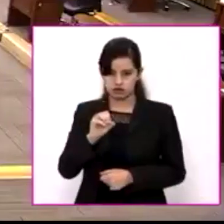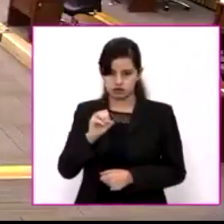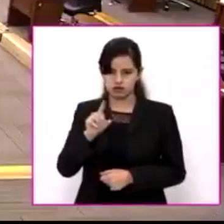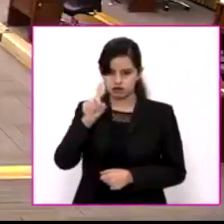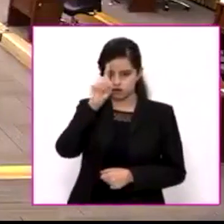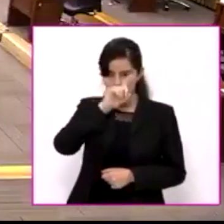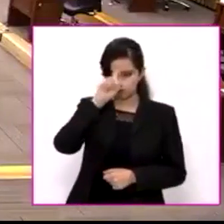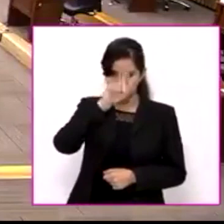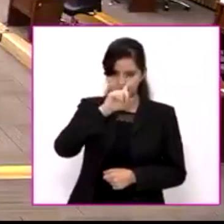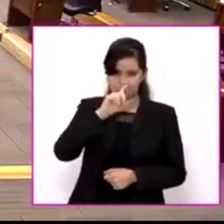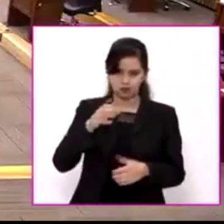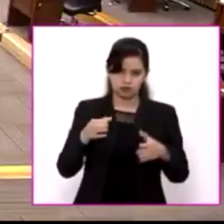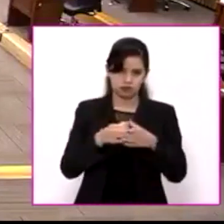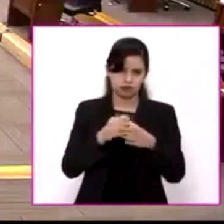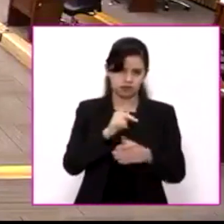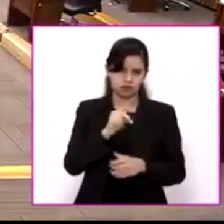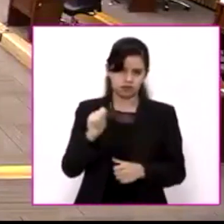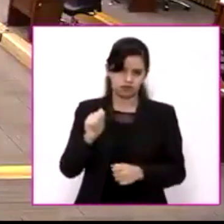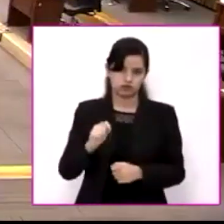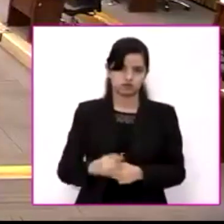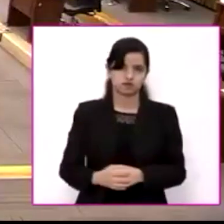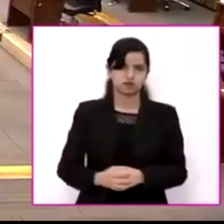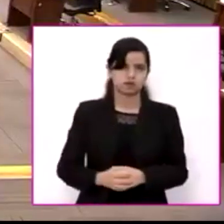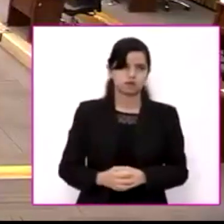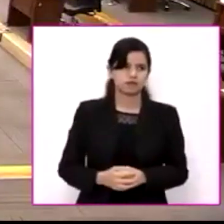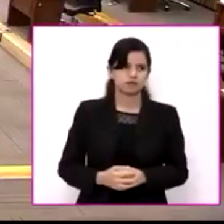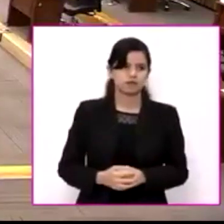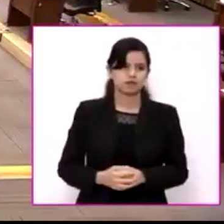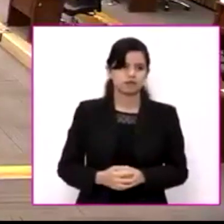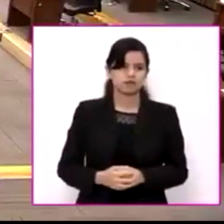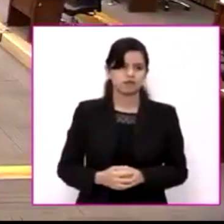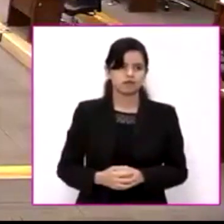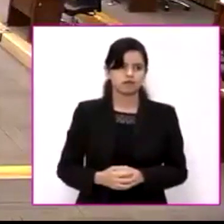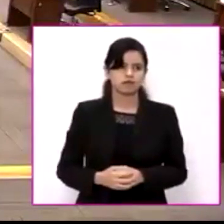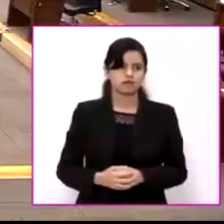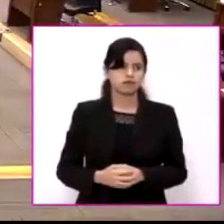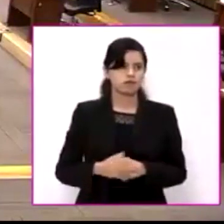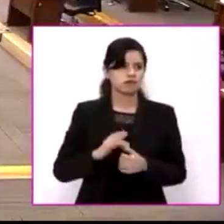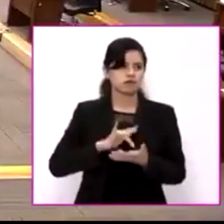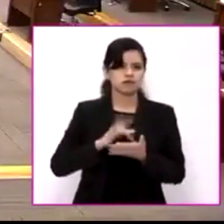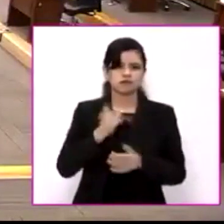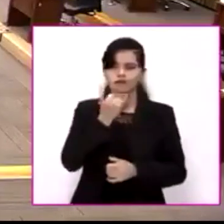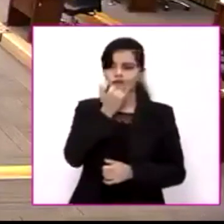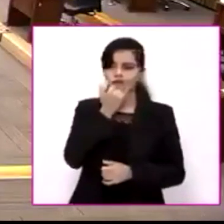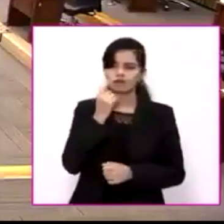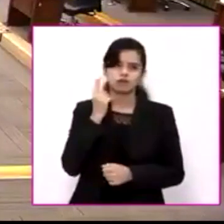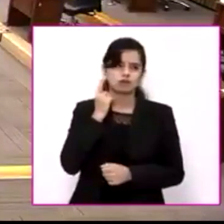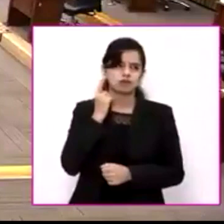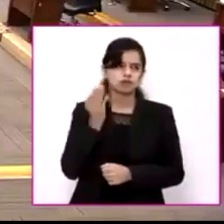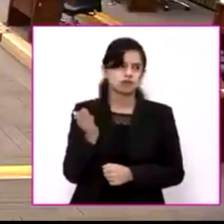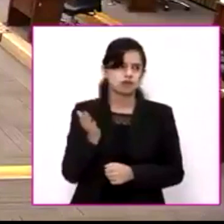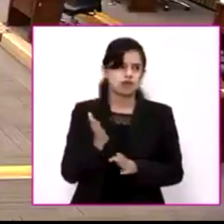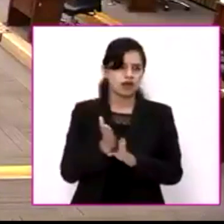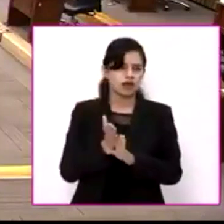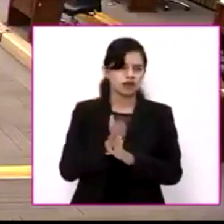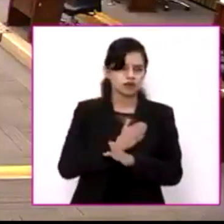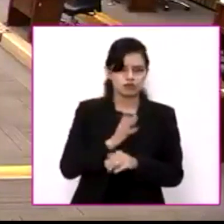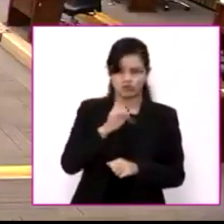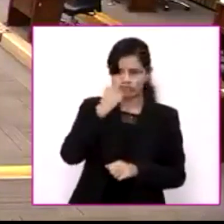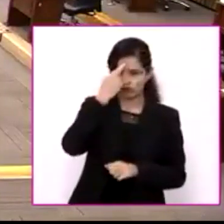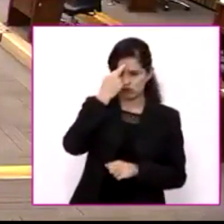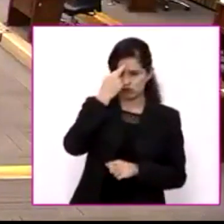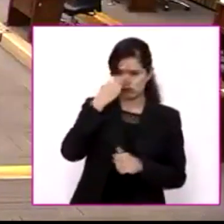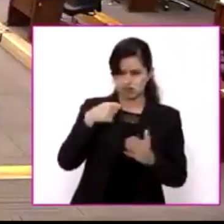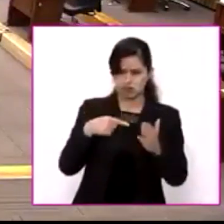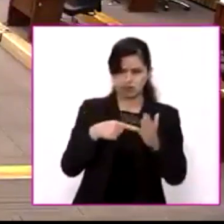PT, Gerardo Fernández Noroña. Hoy no se quiso poner el cubrebocas, no quiso respetar los protocolos sanitarios en